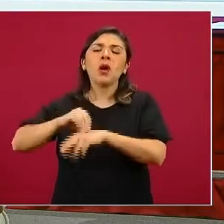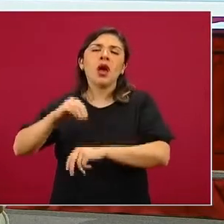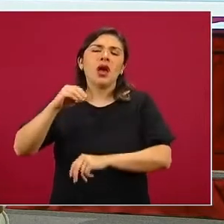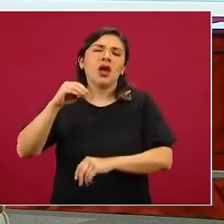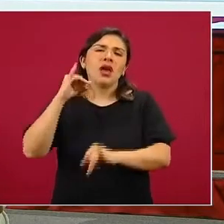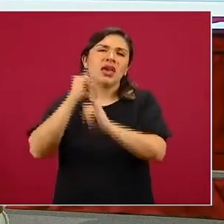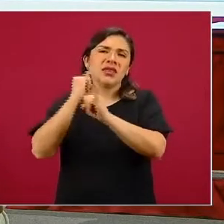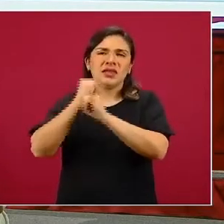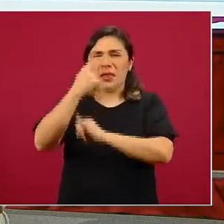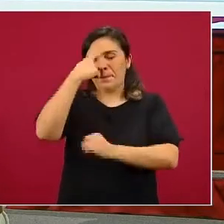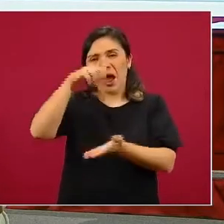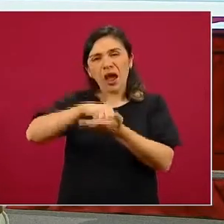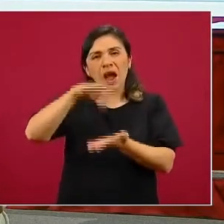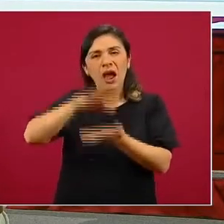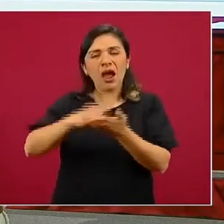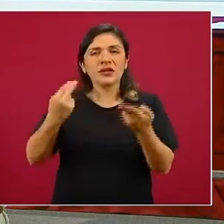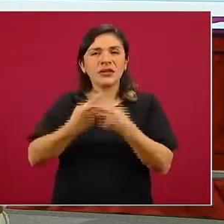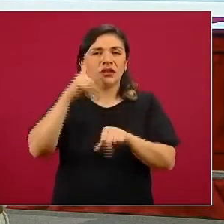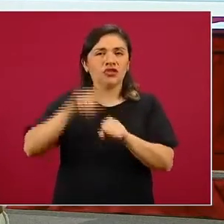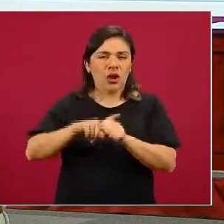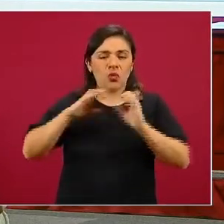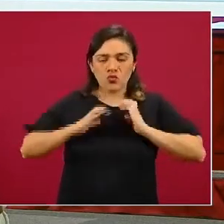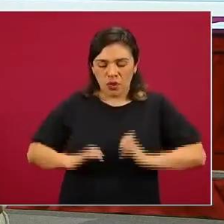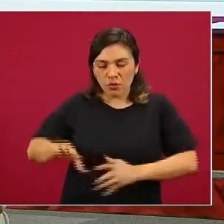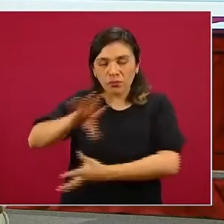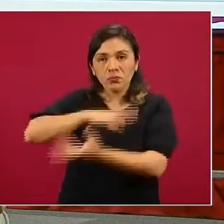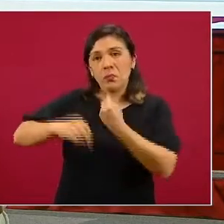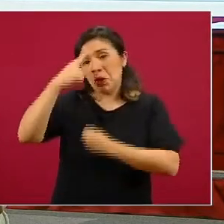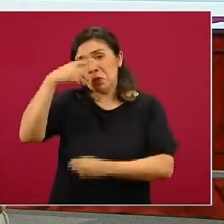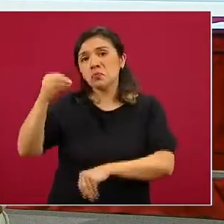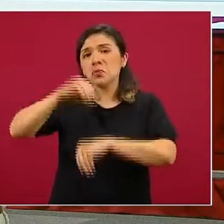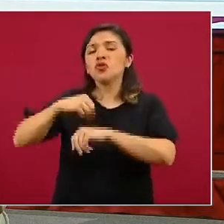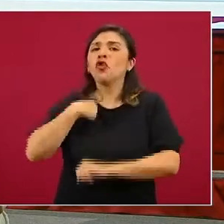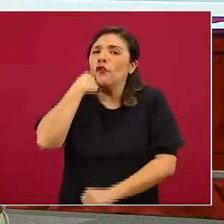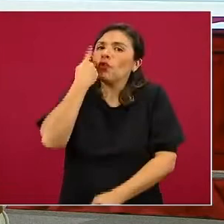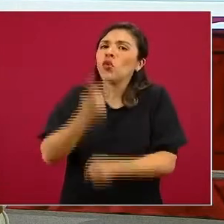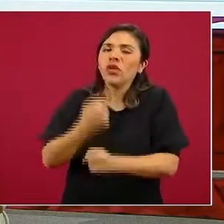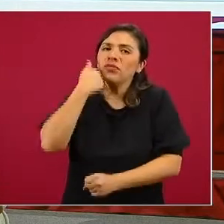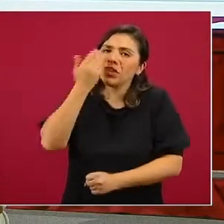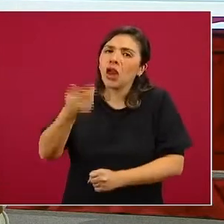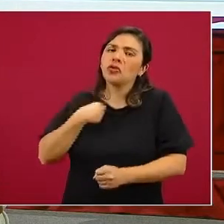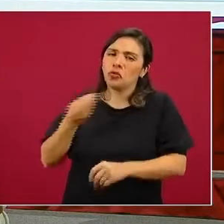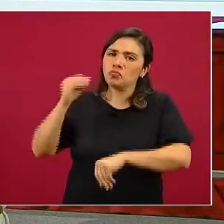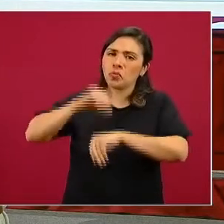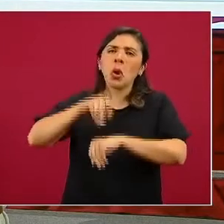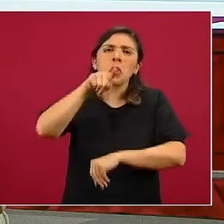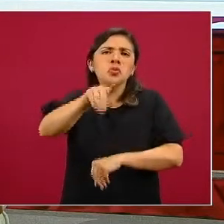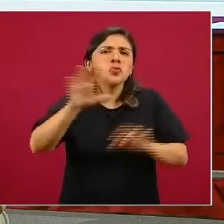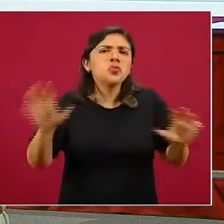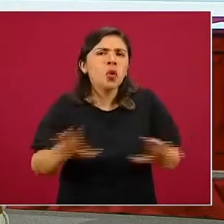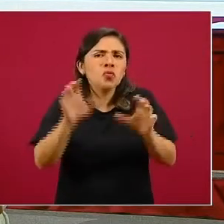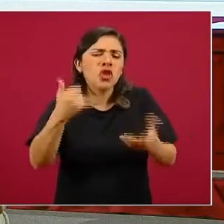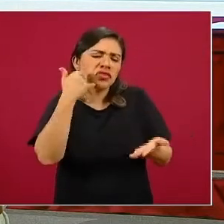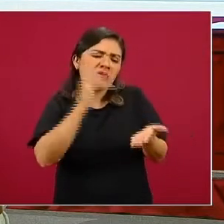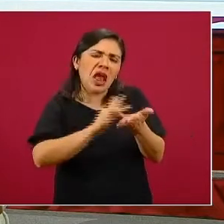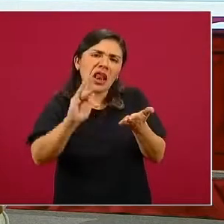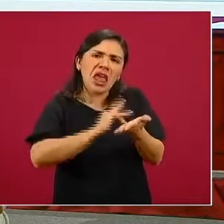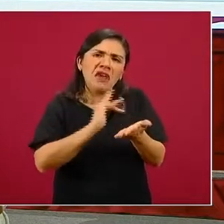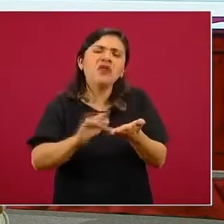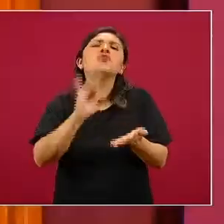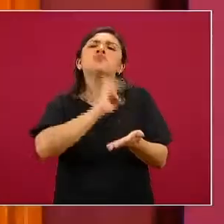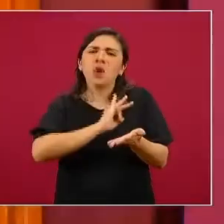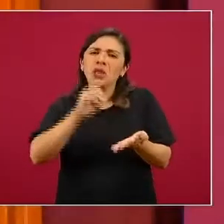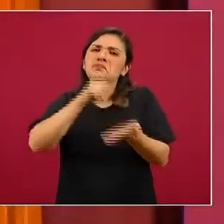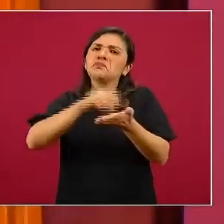Registro Nacional de Trasplantes para poder registrarnos como donador. Y desde su computadora, desde su teléfono celular, ustedes